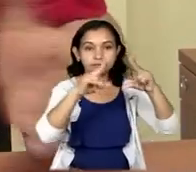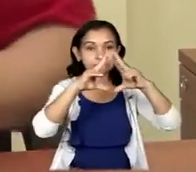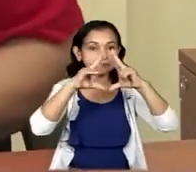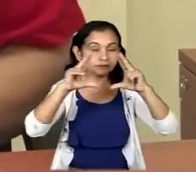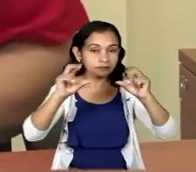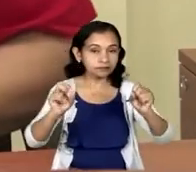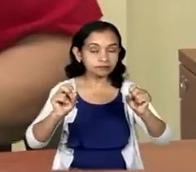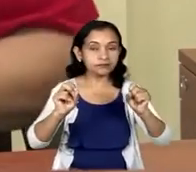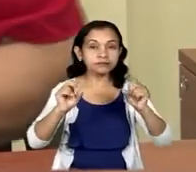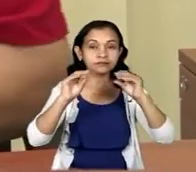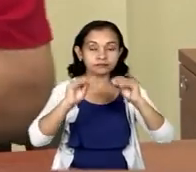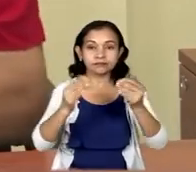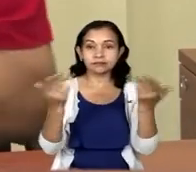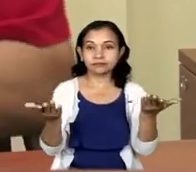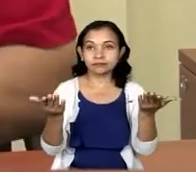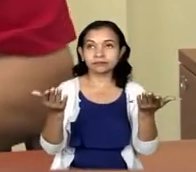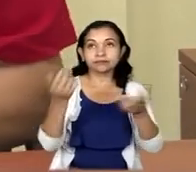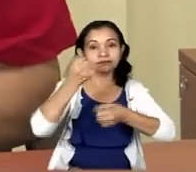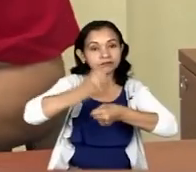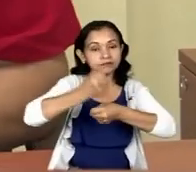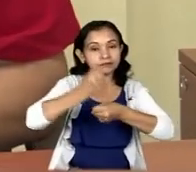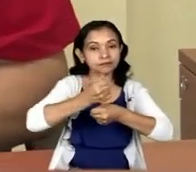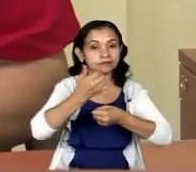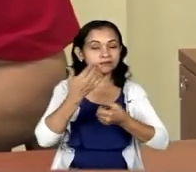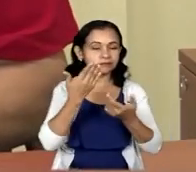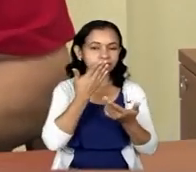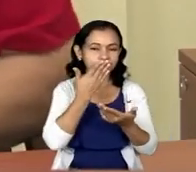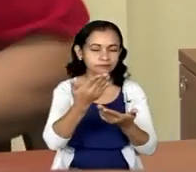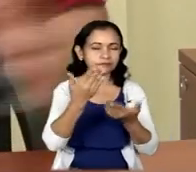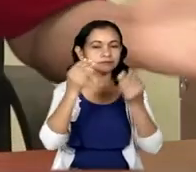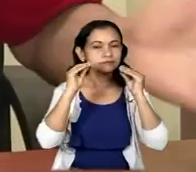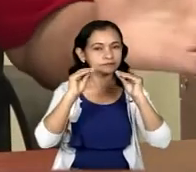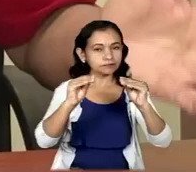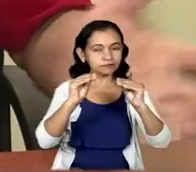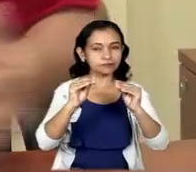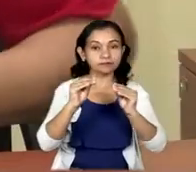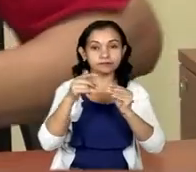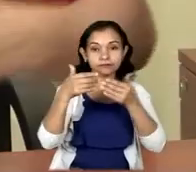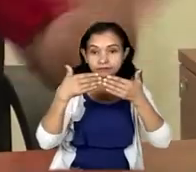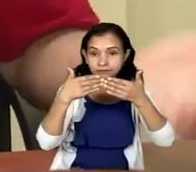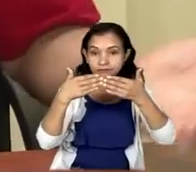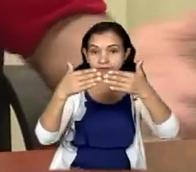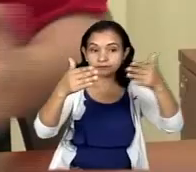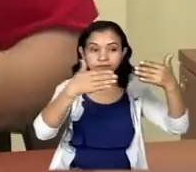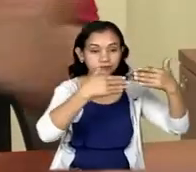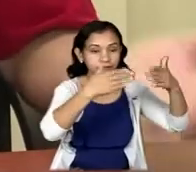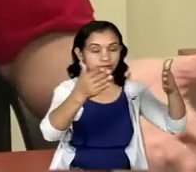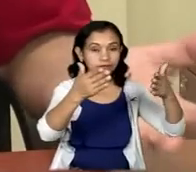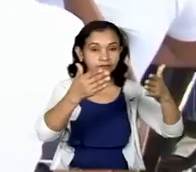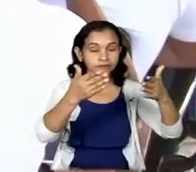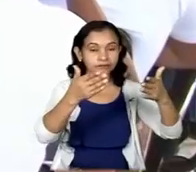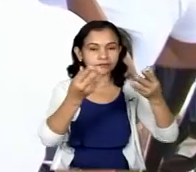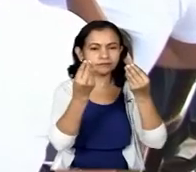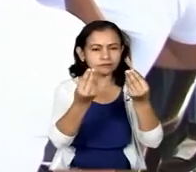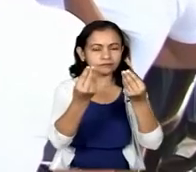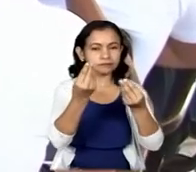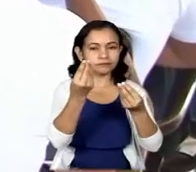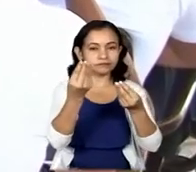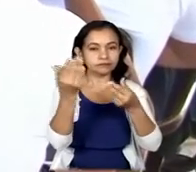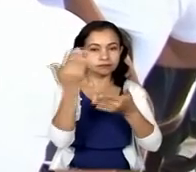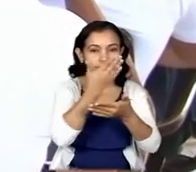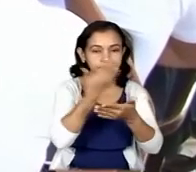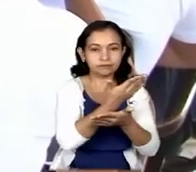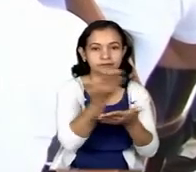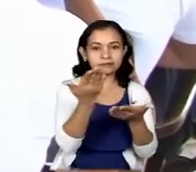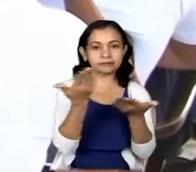a la educación. Ahora estamos en la tarea de la calidad. O sea, vos abrís, efectivamente, cuando vos abrís la cantidad, te puede afectar